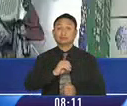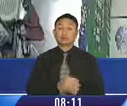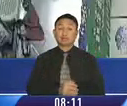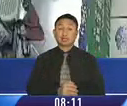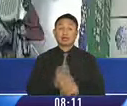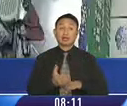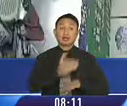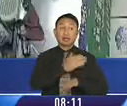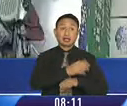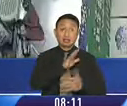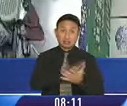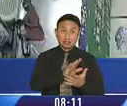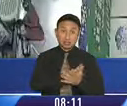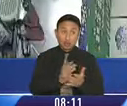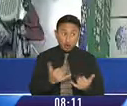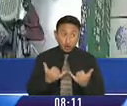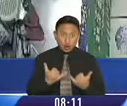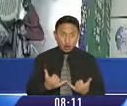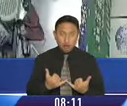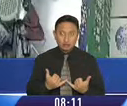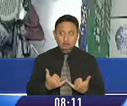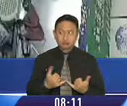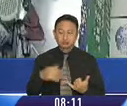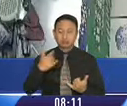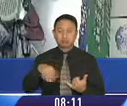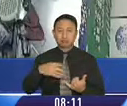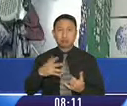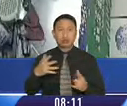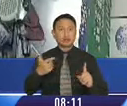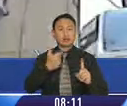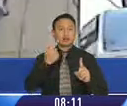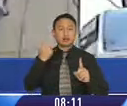Pásquera, Los Chitos, hoy está contaminado por la violencia.